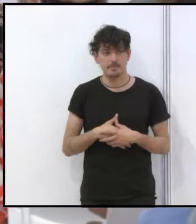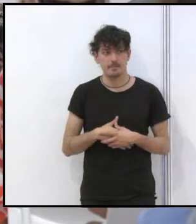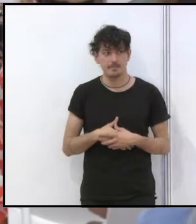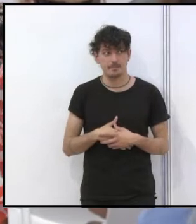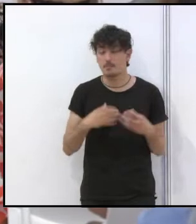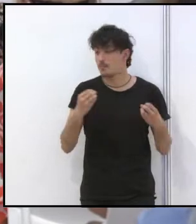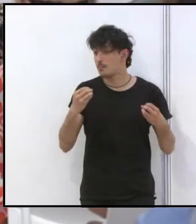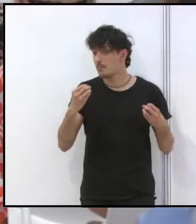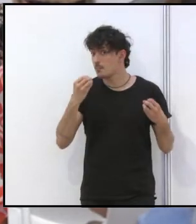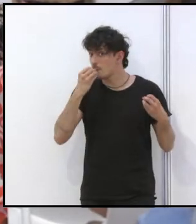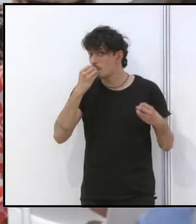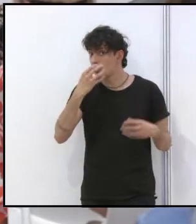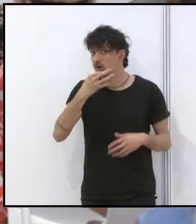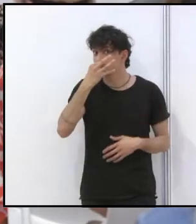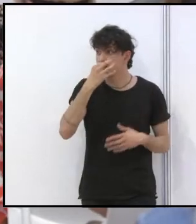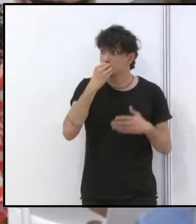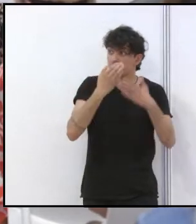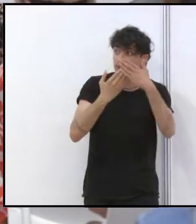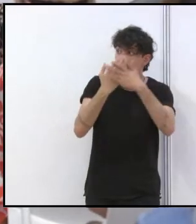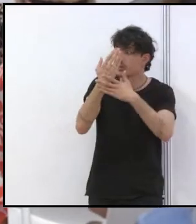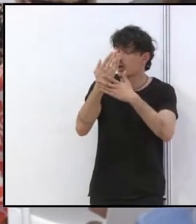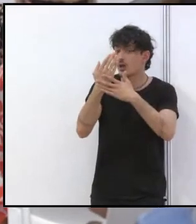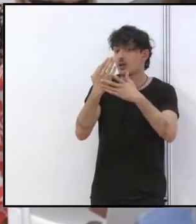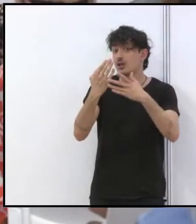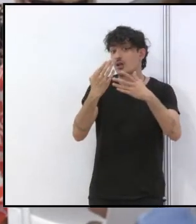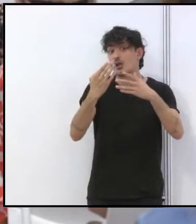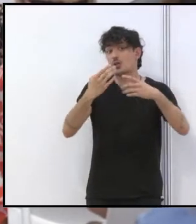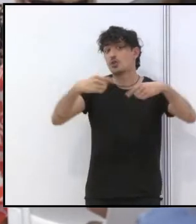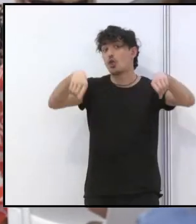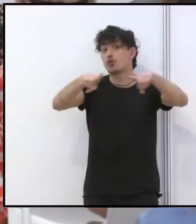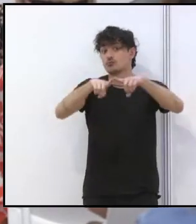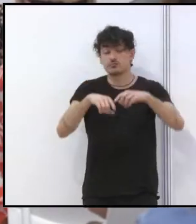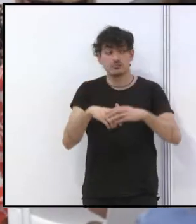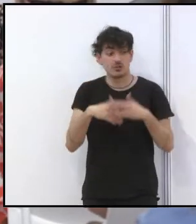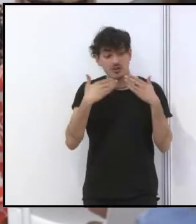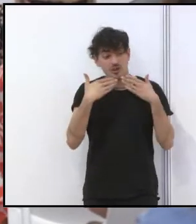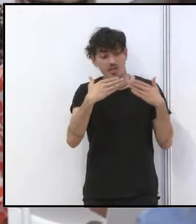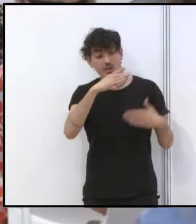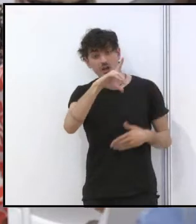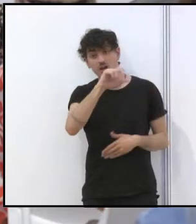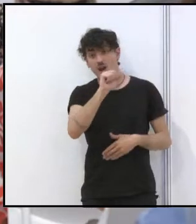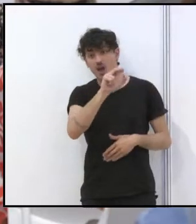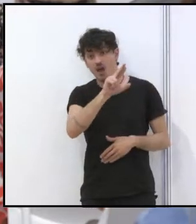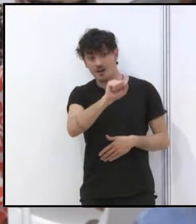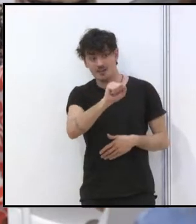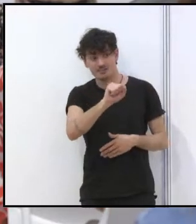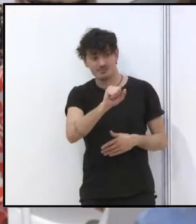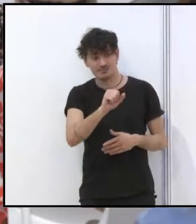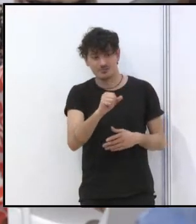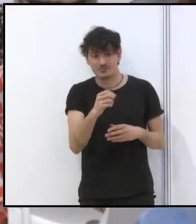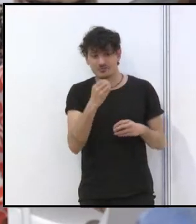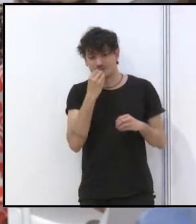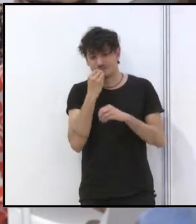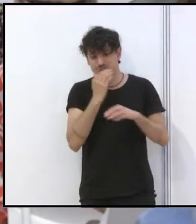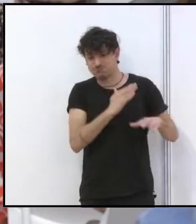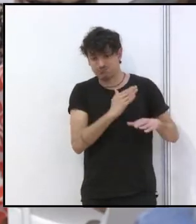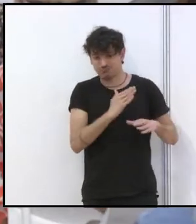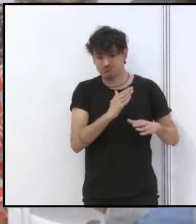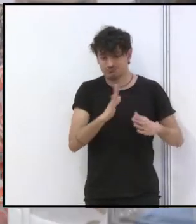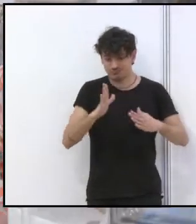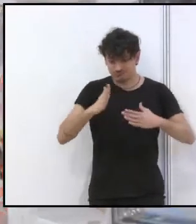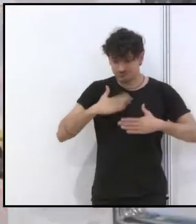Bueno, buenas tardes, buenos días a todos. Gracias, Clara, por adjudicarte esta tarea